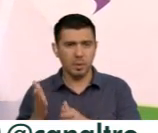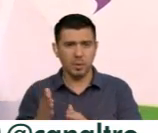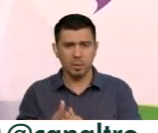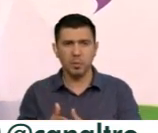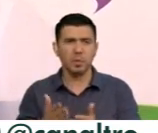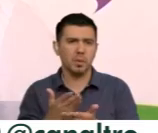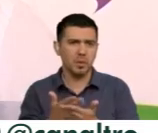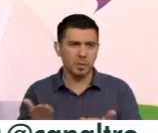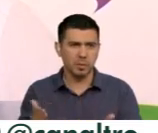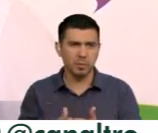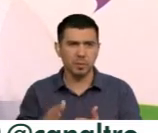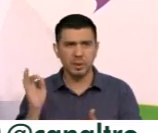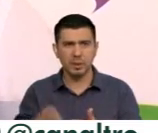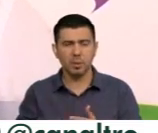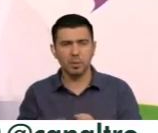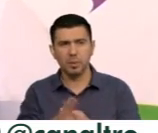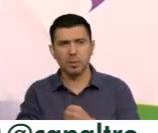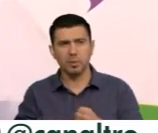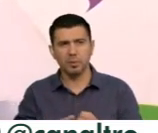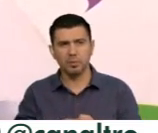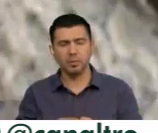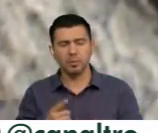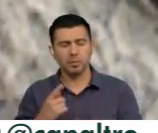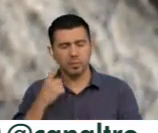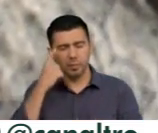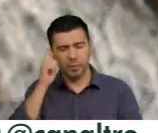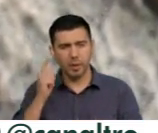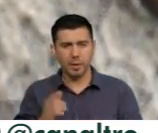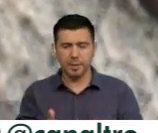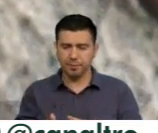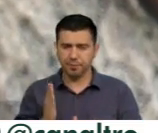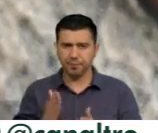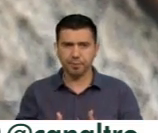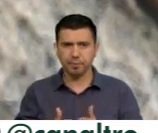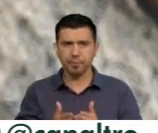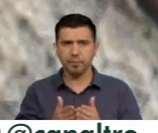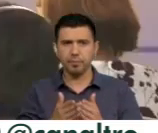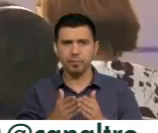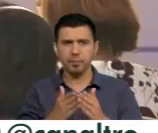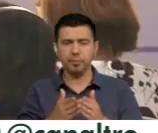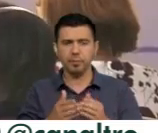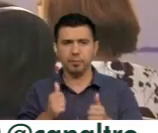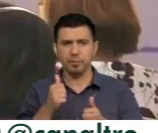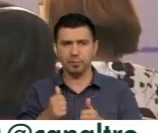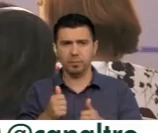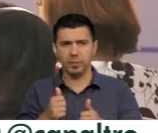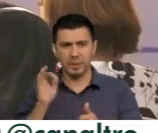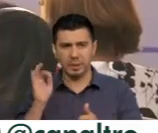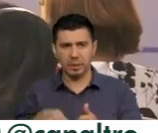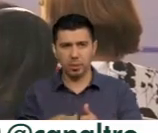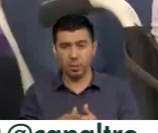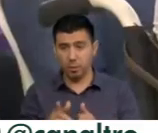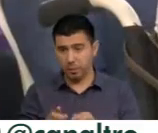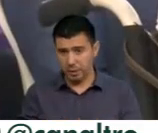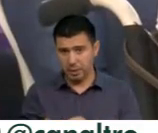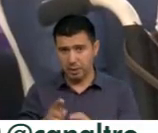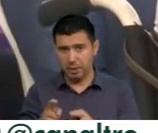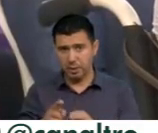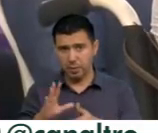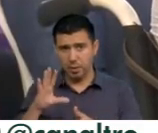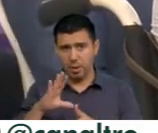de seguridad requeridos para una navegación segura. Para el gerente del puerto internacional más importante sobre un río en América Latina,